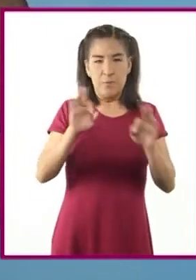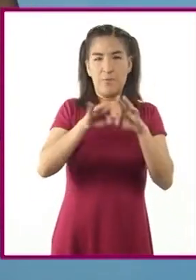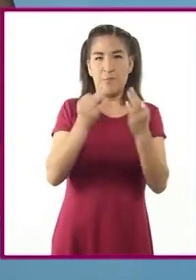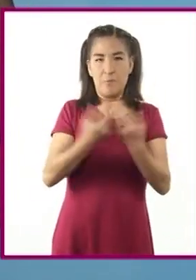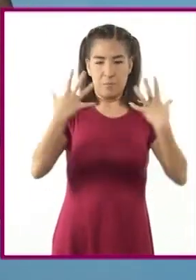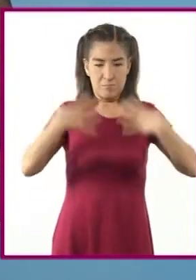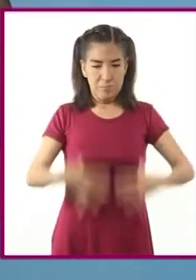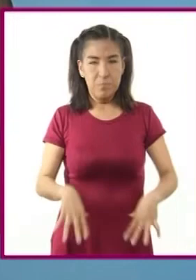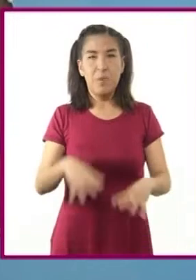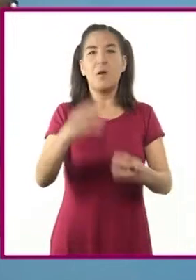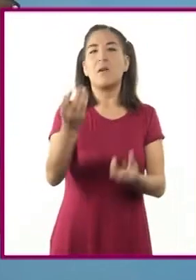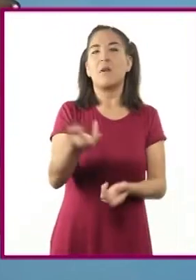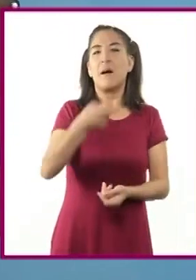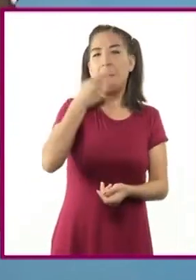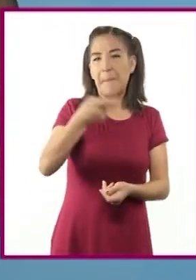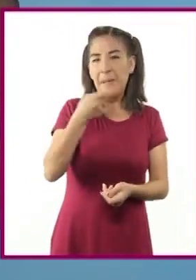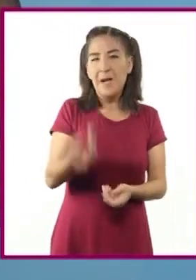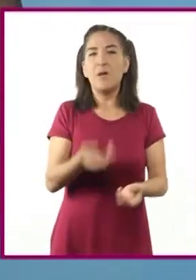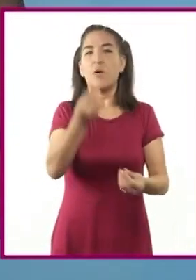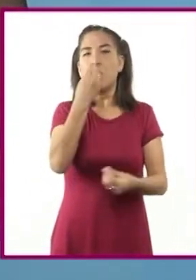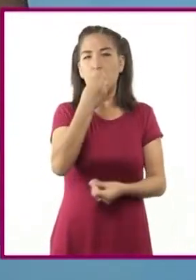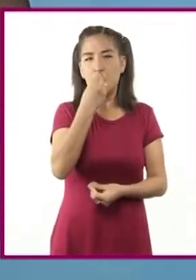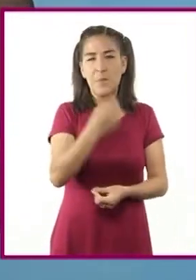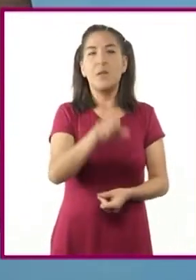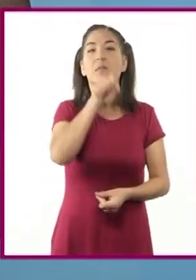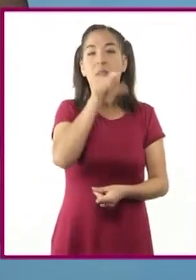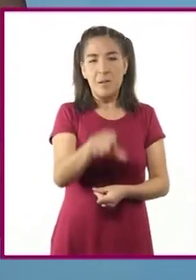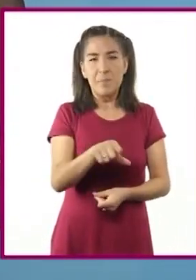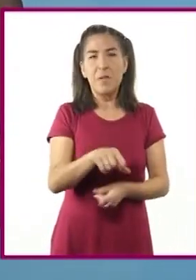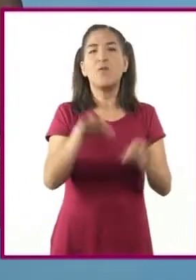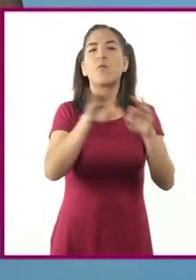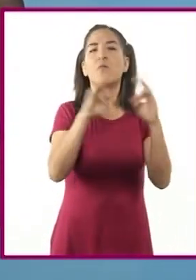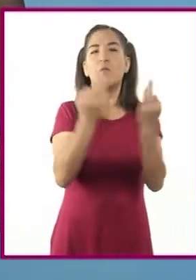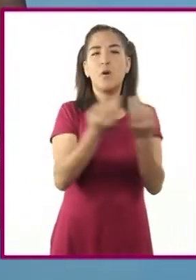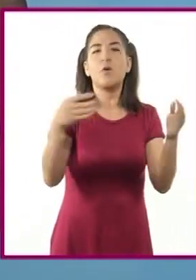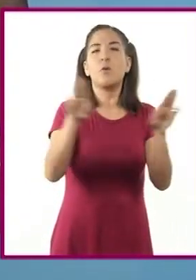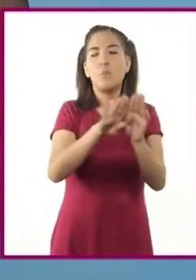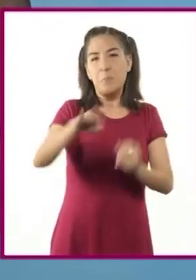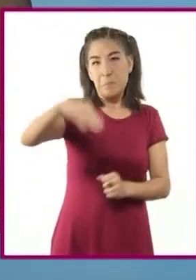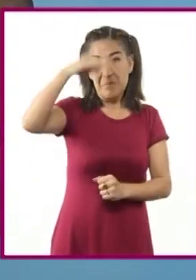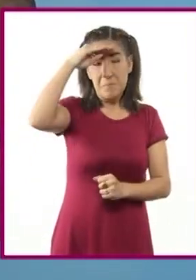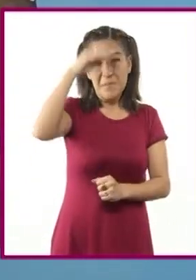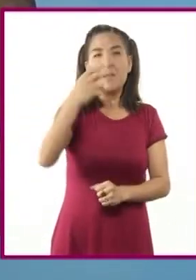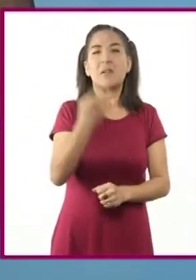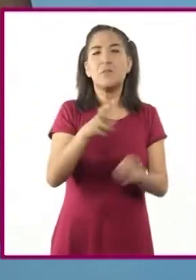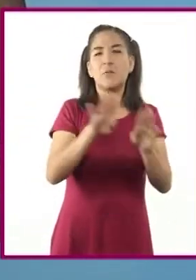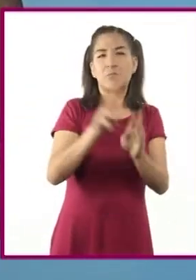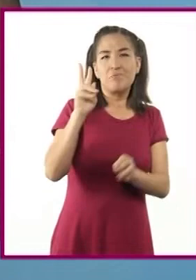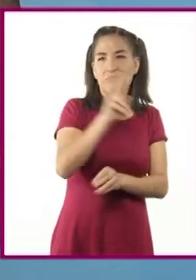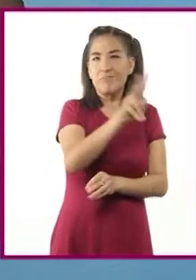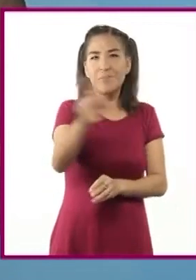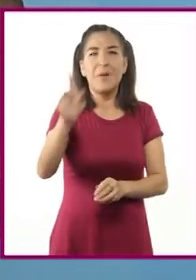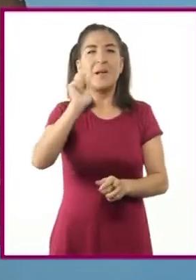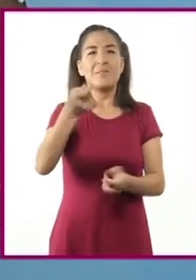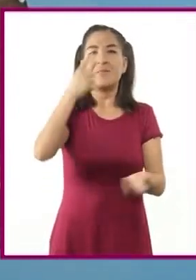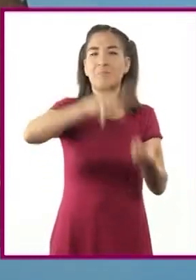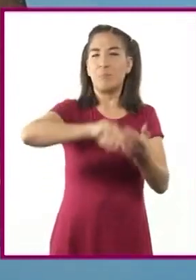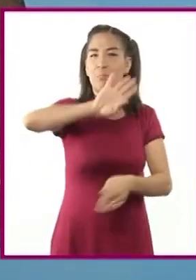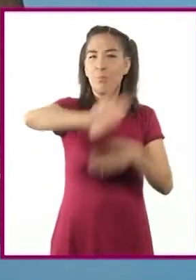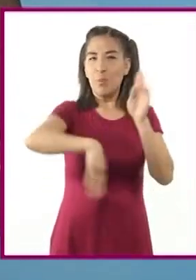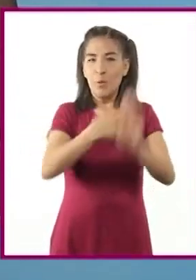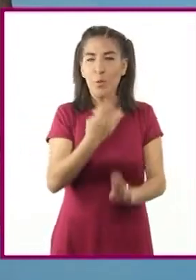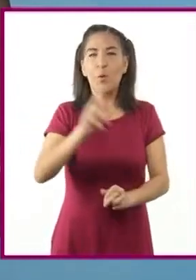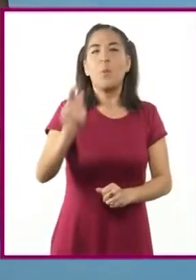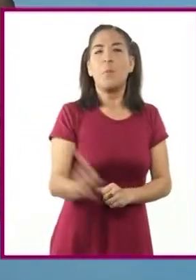vestimos, hablamos, comemos e incluso la forma en la que pensamos y observamos al mundo, a los